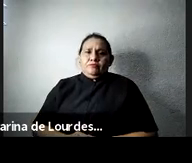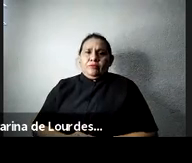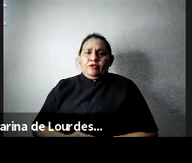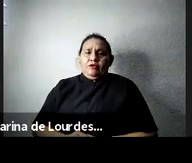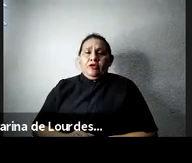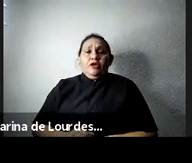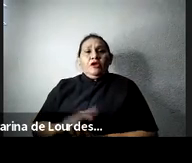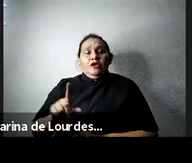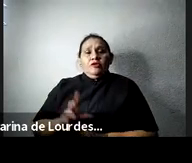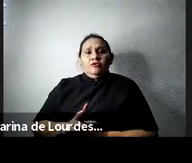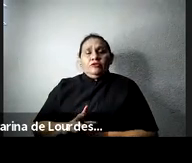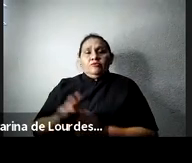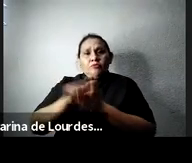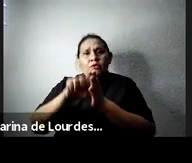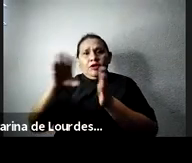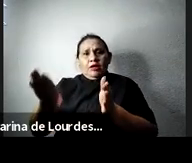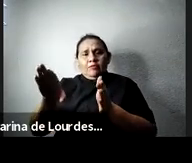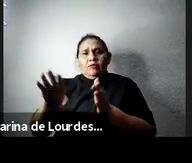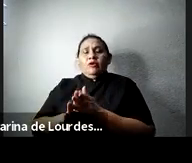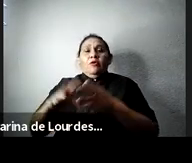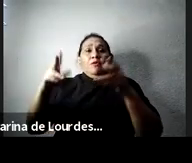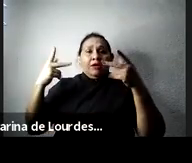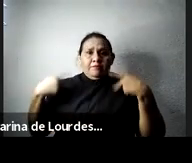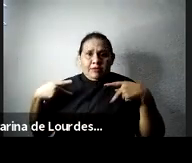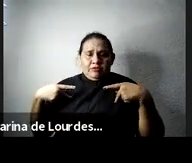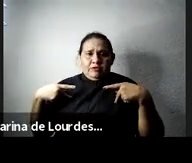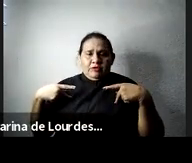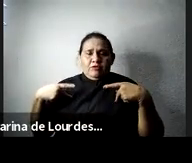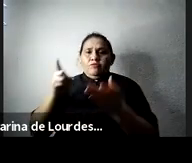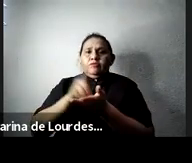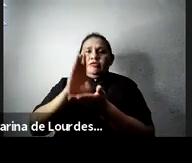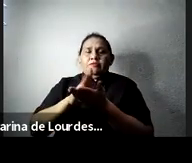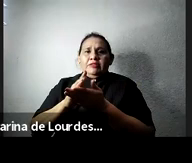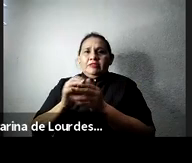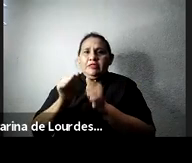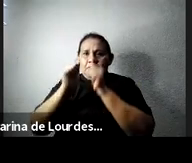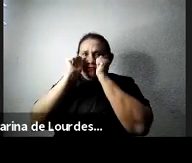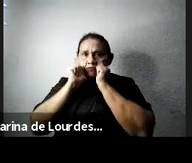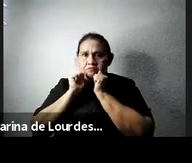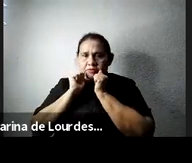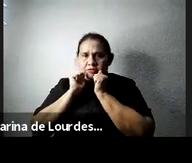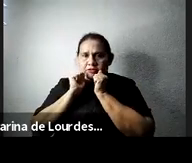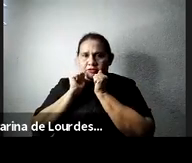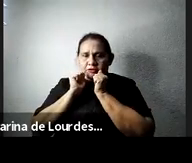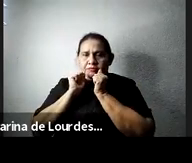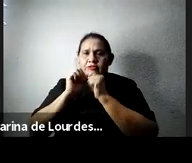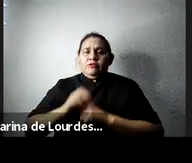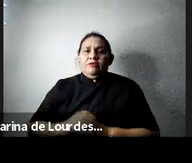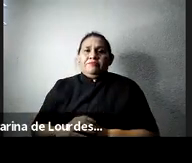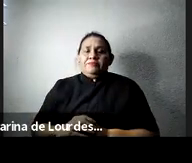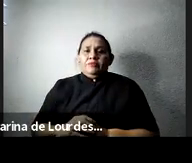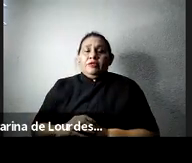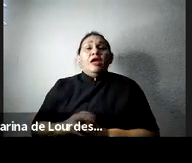Entonces, la siguiente es un ejemplo de una persona con discapacidad visual. La persona con discapacidad